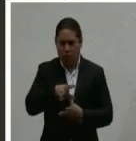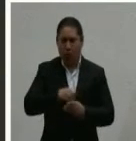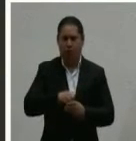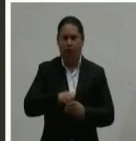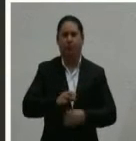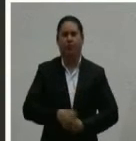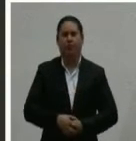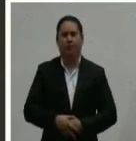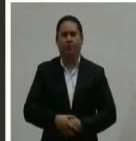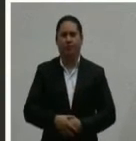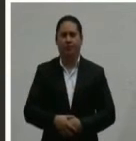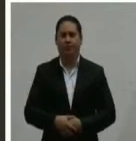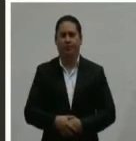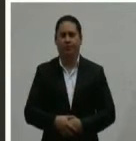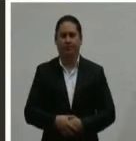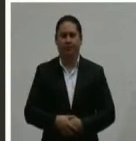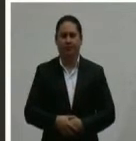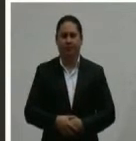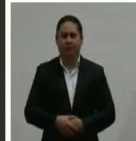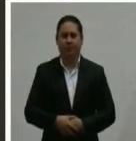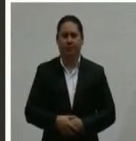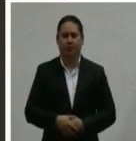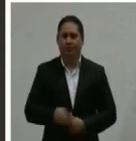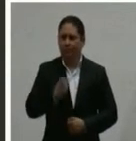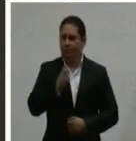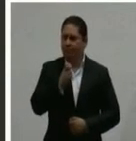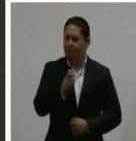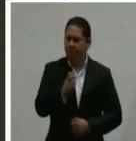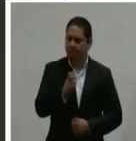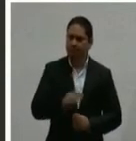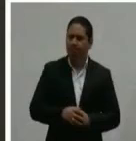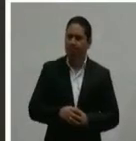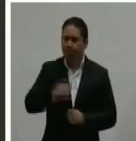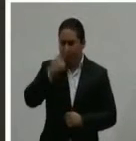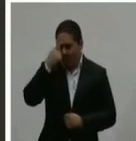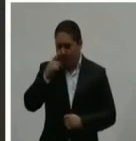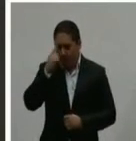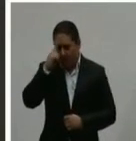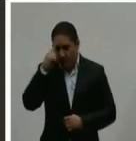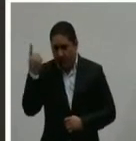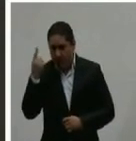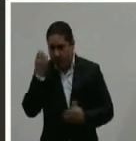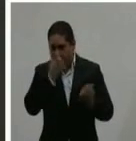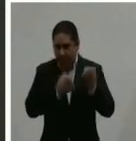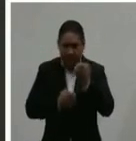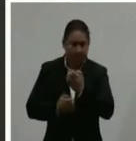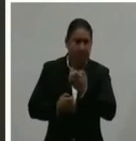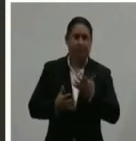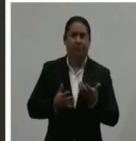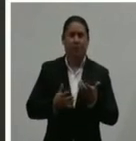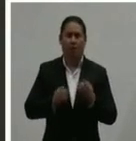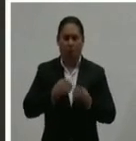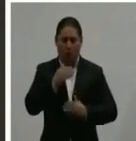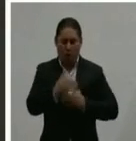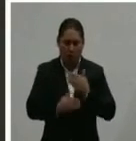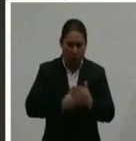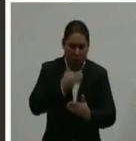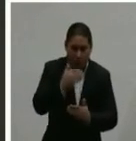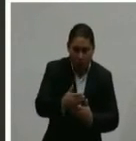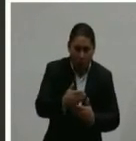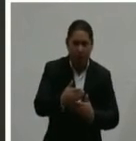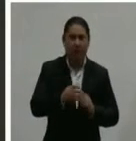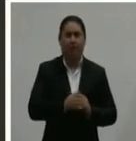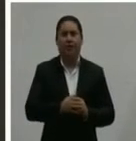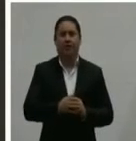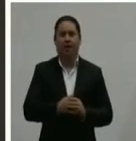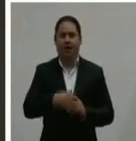financieros. En este sentido, para facilitar el análisis a lo largo del tiempo